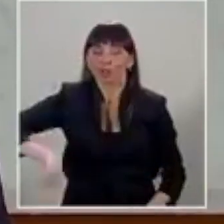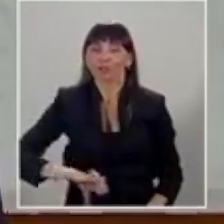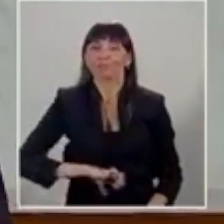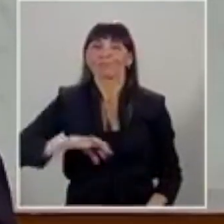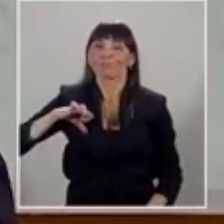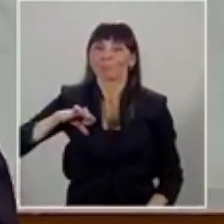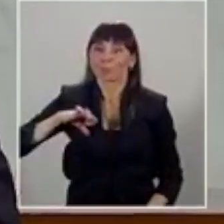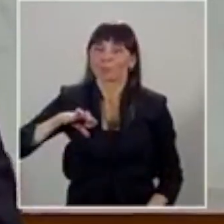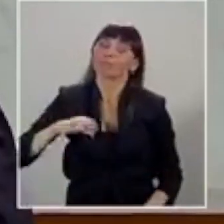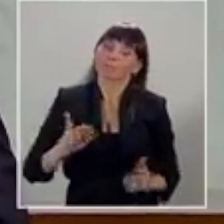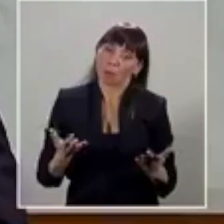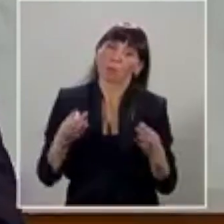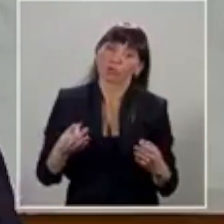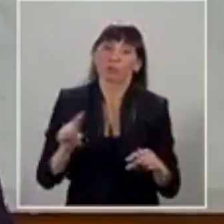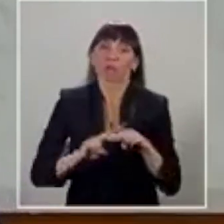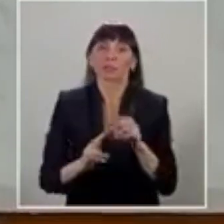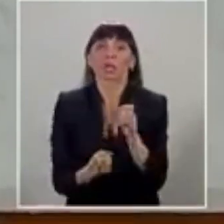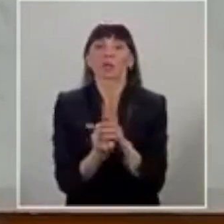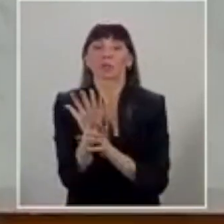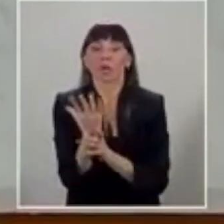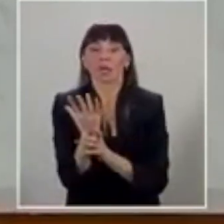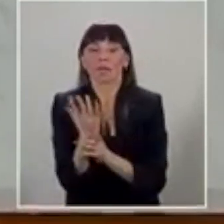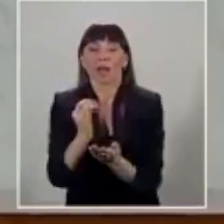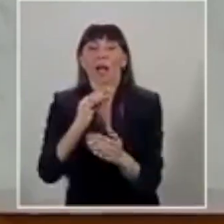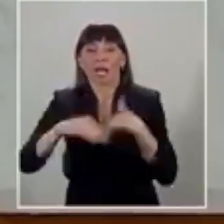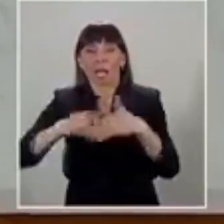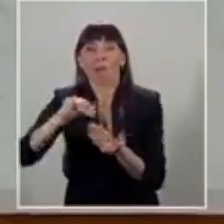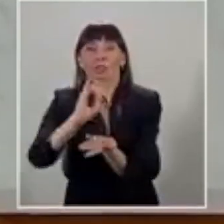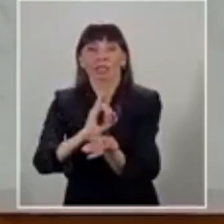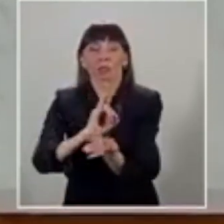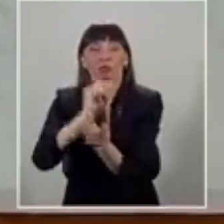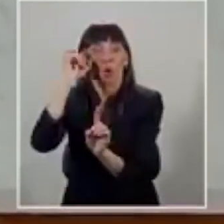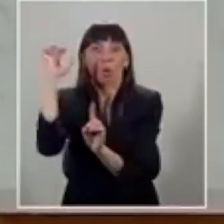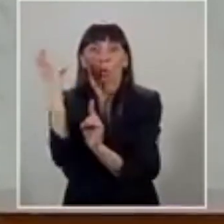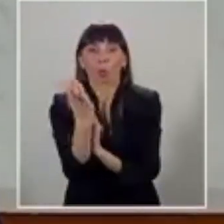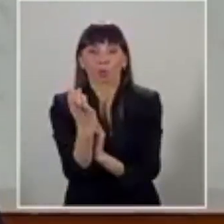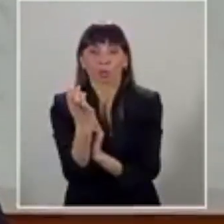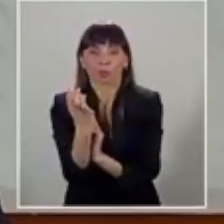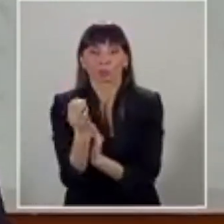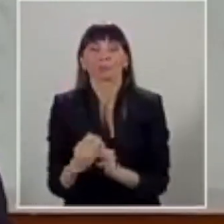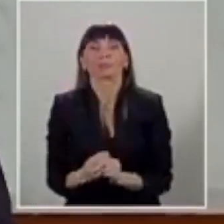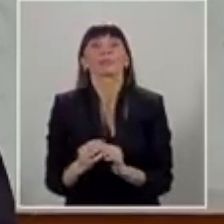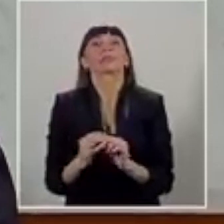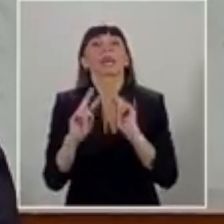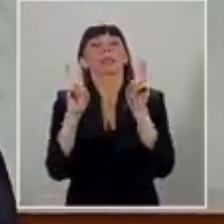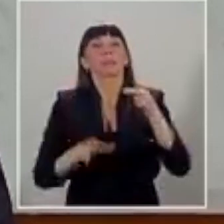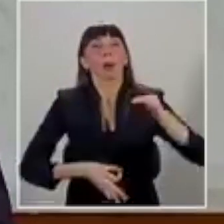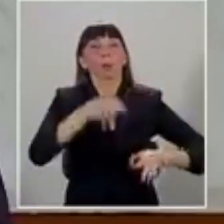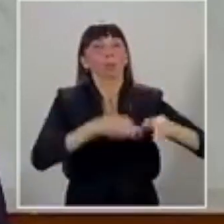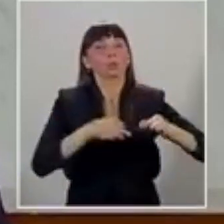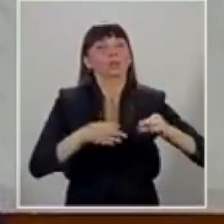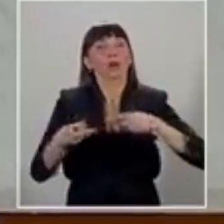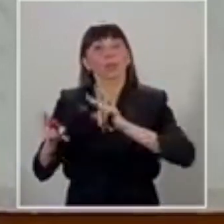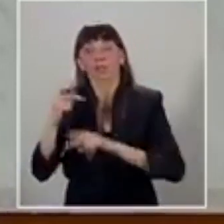Y por supuesto tendremos que implementar la nueva y renovada institucionalidad cultural. En el campo de la justicia y los derechos